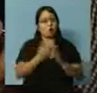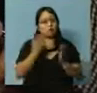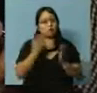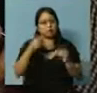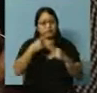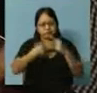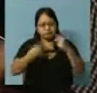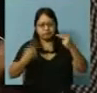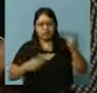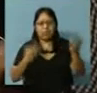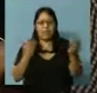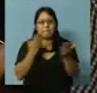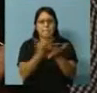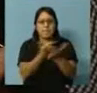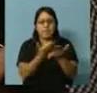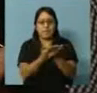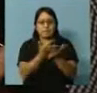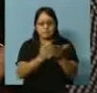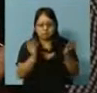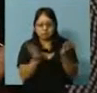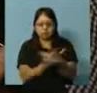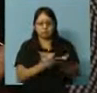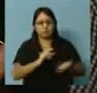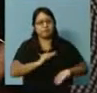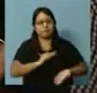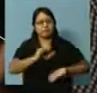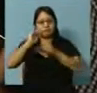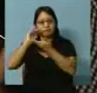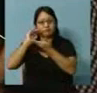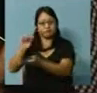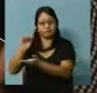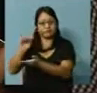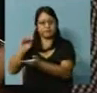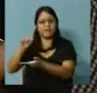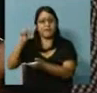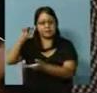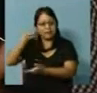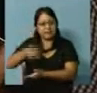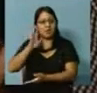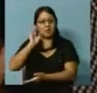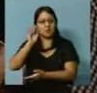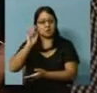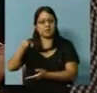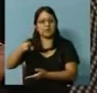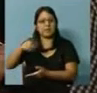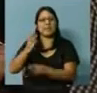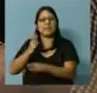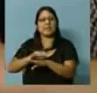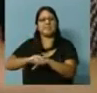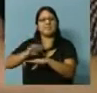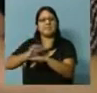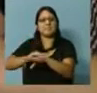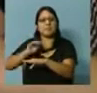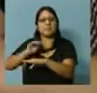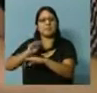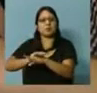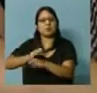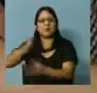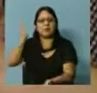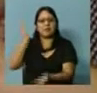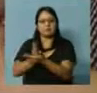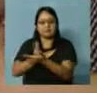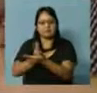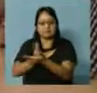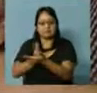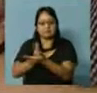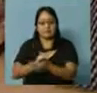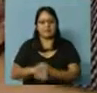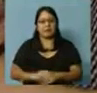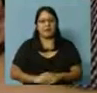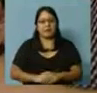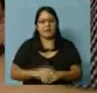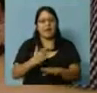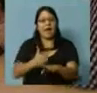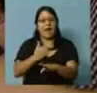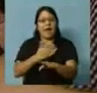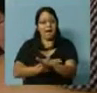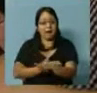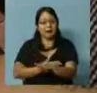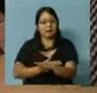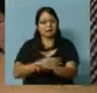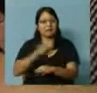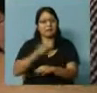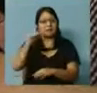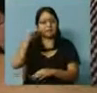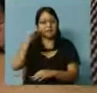puso en conocimiento al Ministerio Público de Acusación, que tiene el dominio de la acción penal en esta provincia. Recientemente, ante las declaraciones